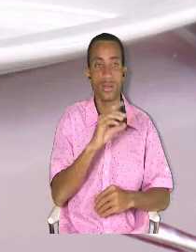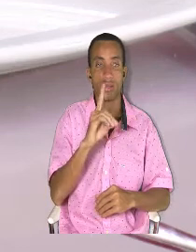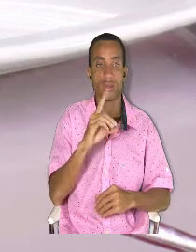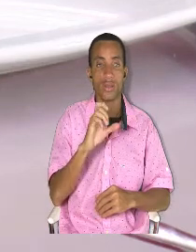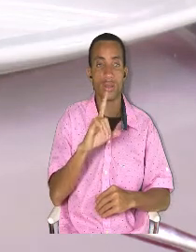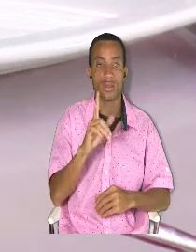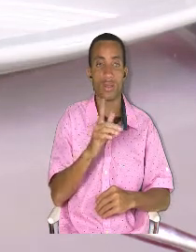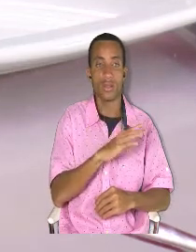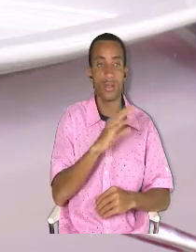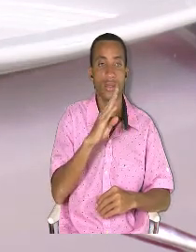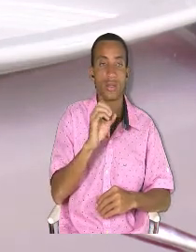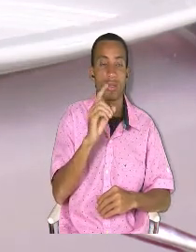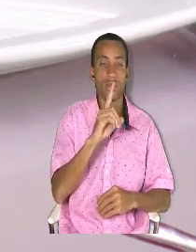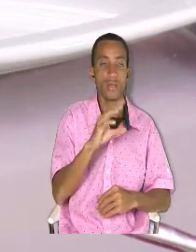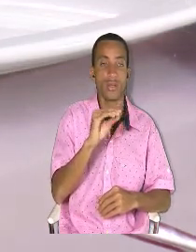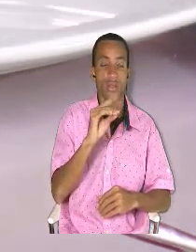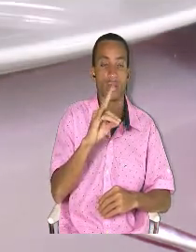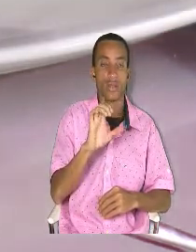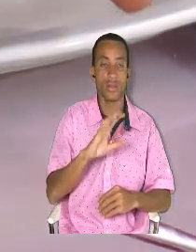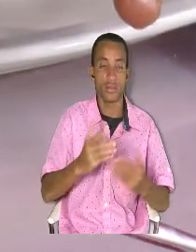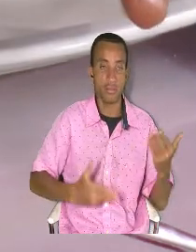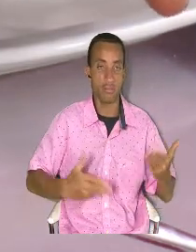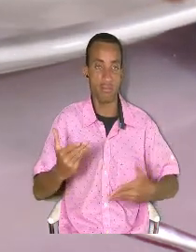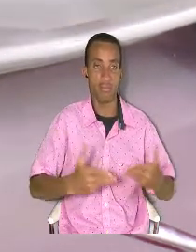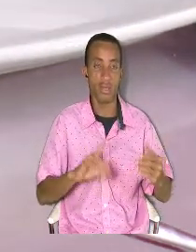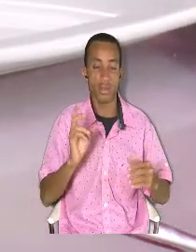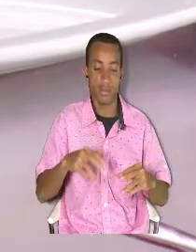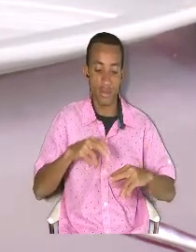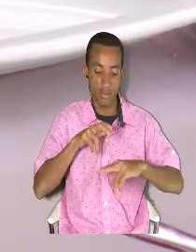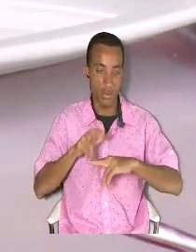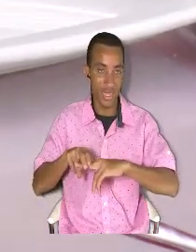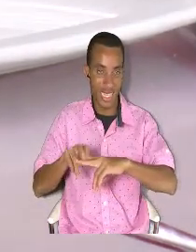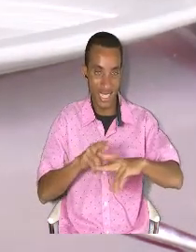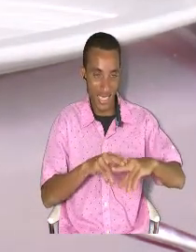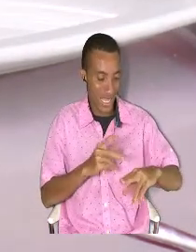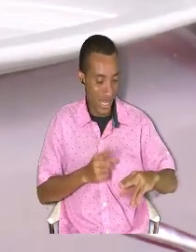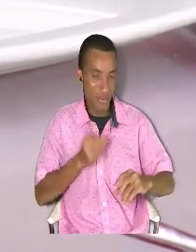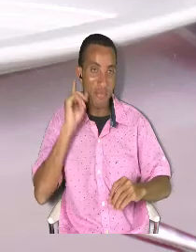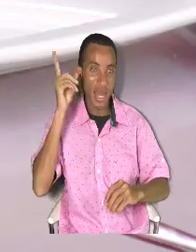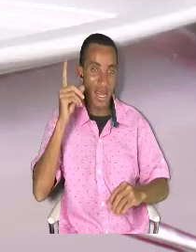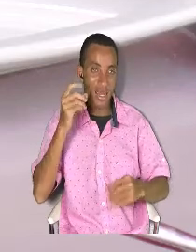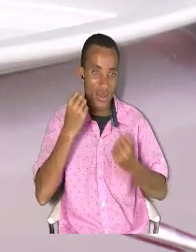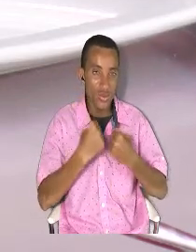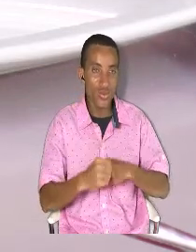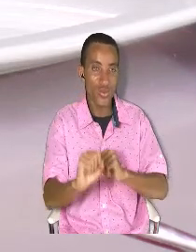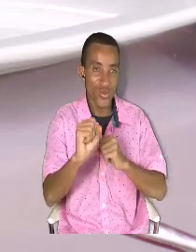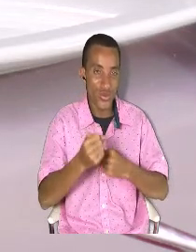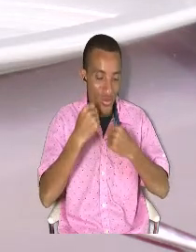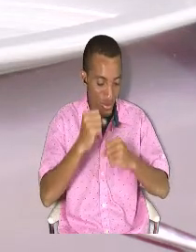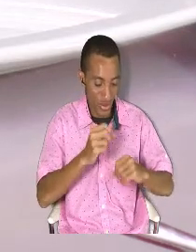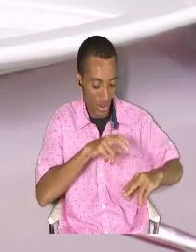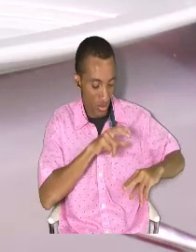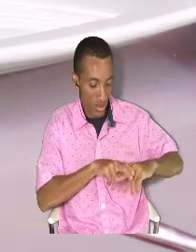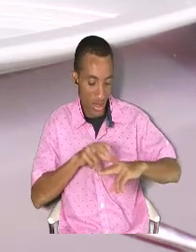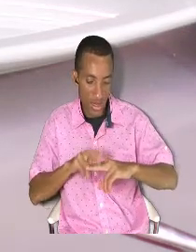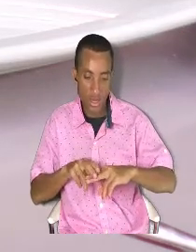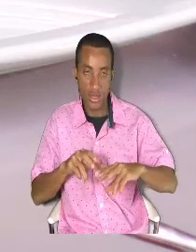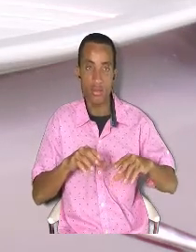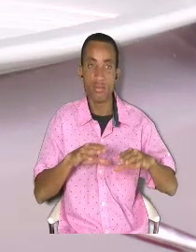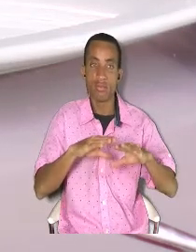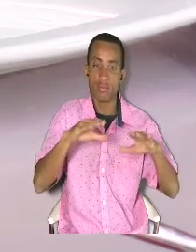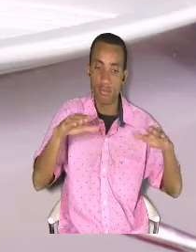¿no? Yeah. Los muebles, nosotros trabajamos los muebles totalmente en madera, ¿no? Totalmente en madera, vienen salas, comedores, alcobas. Nuestras